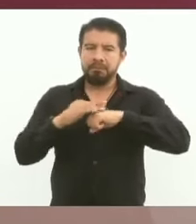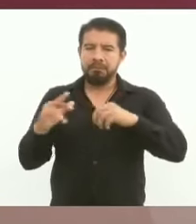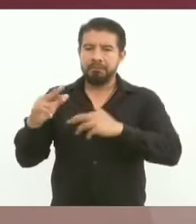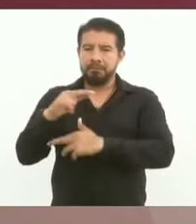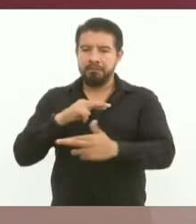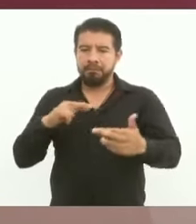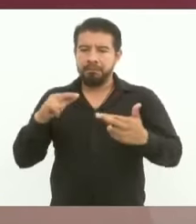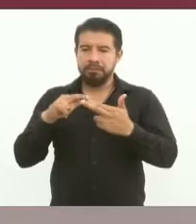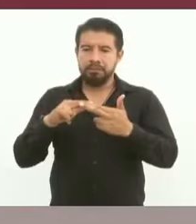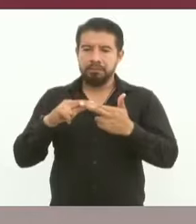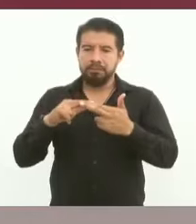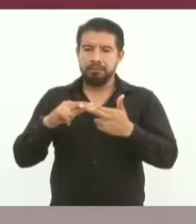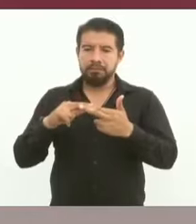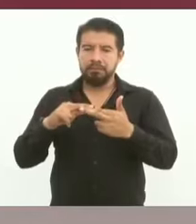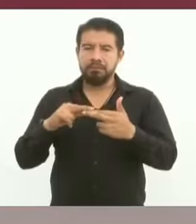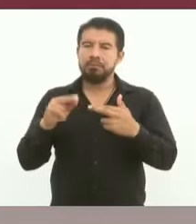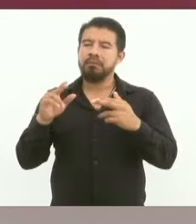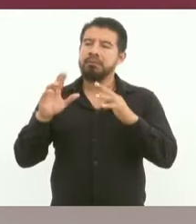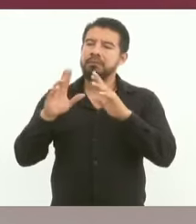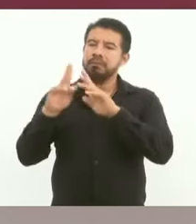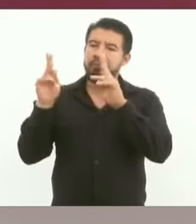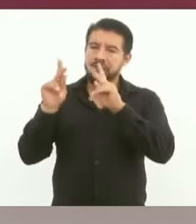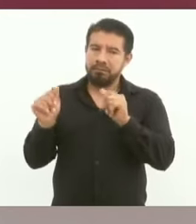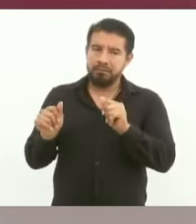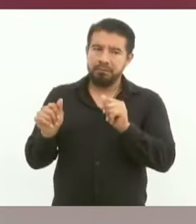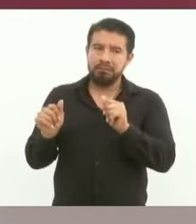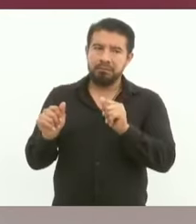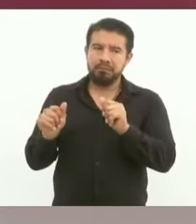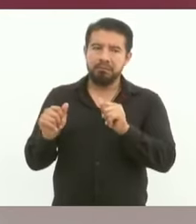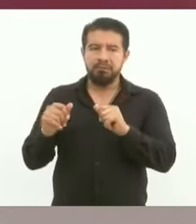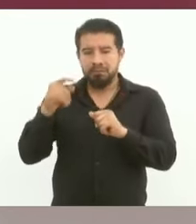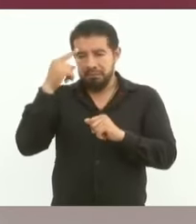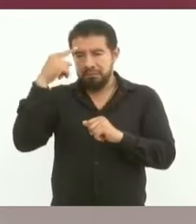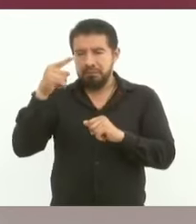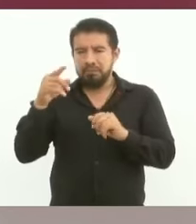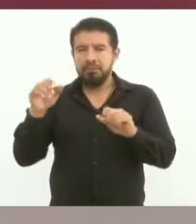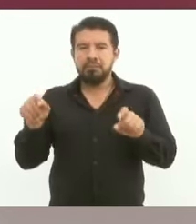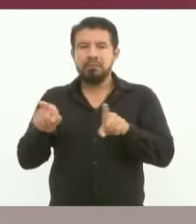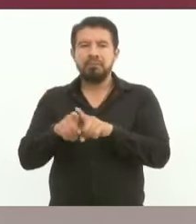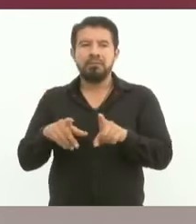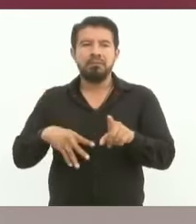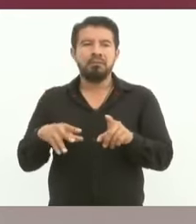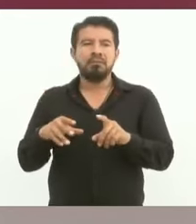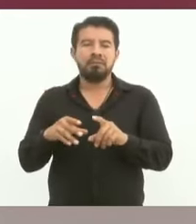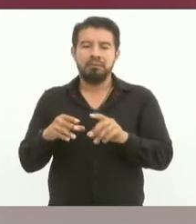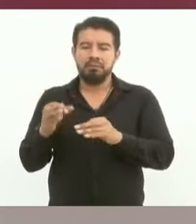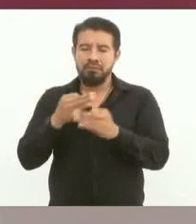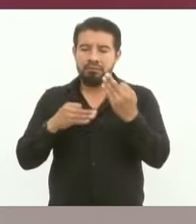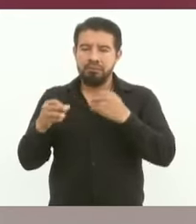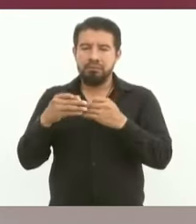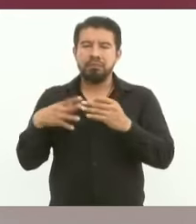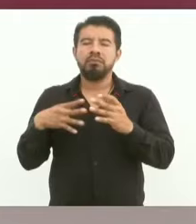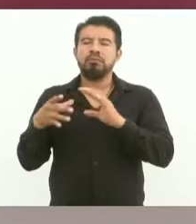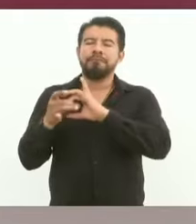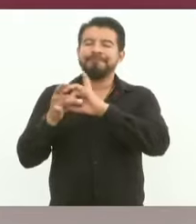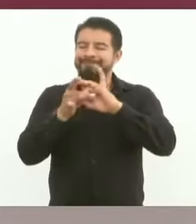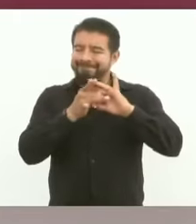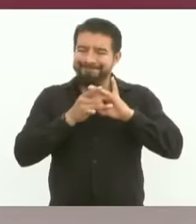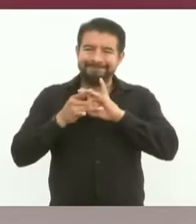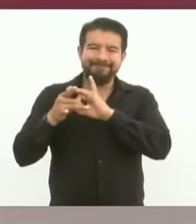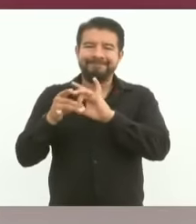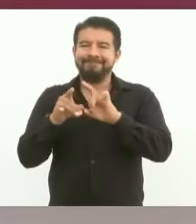se va a pacificar y va a volver la hermandad y la concordia.